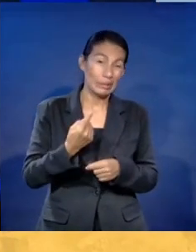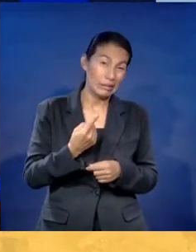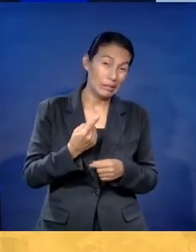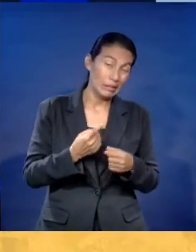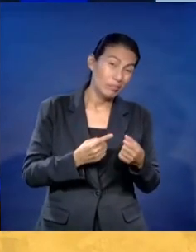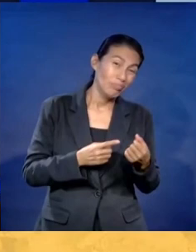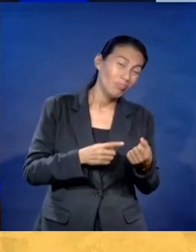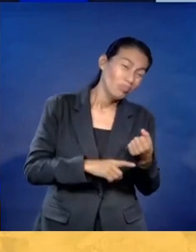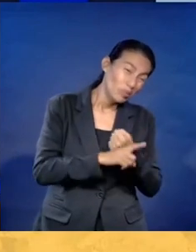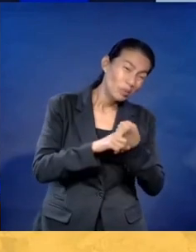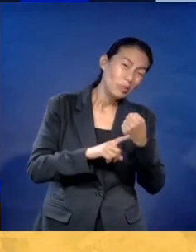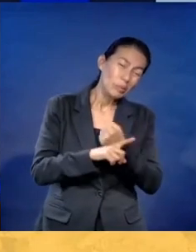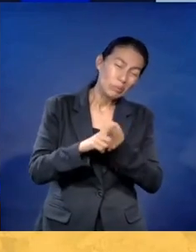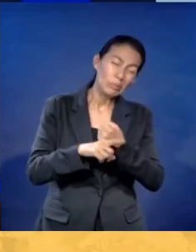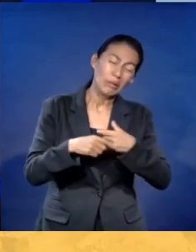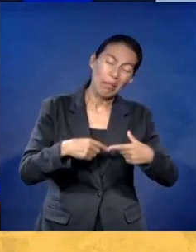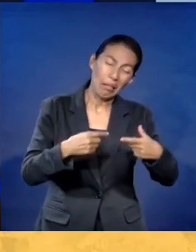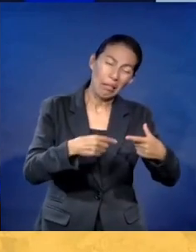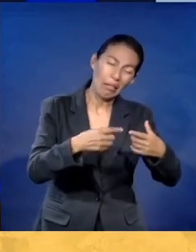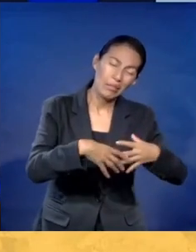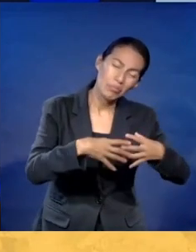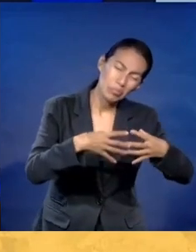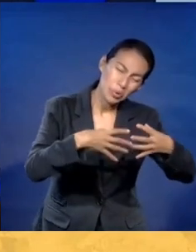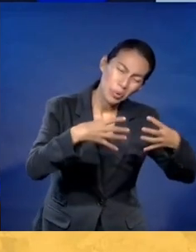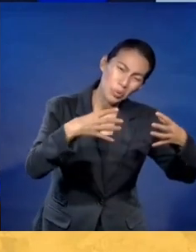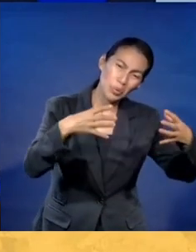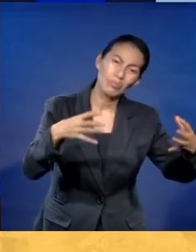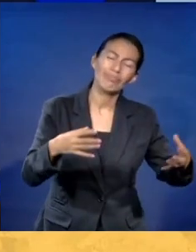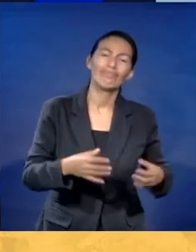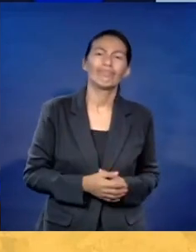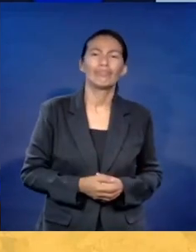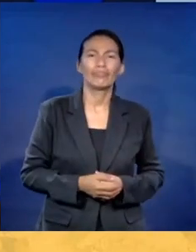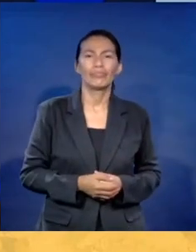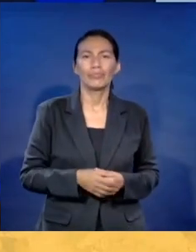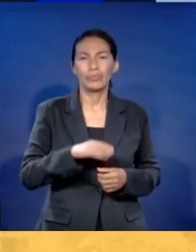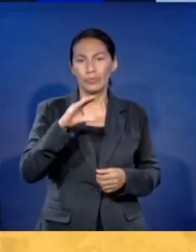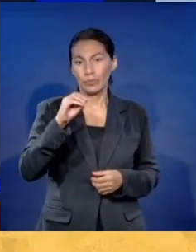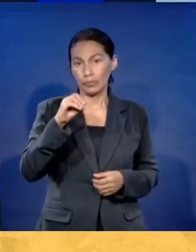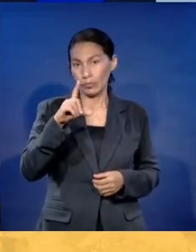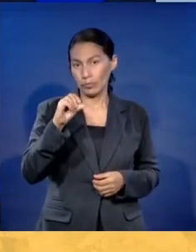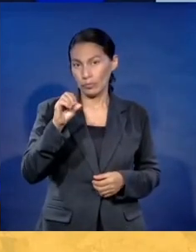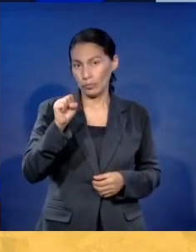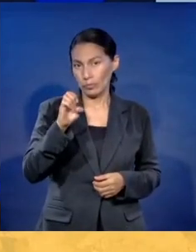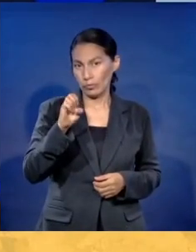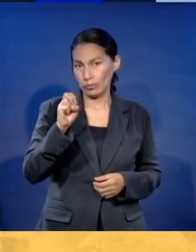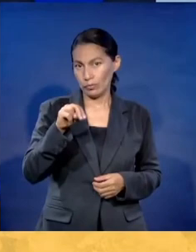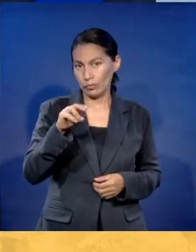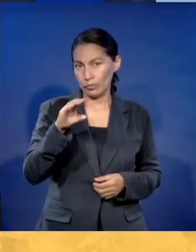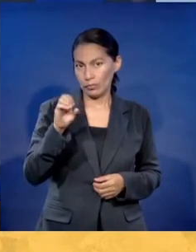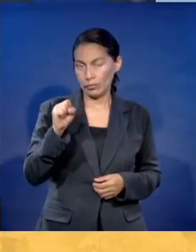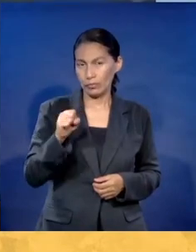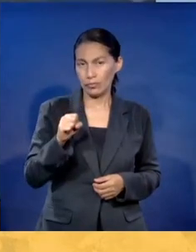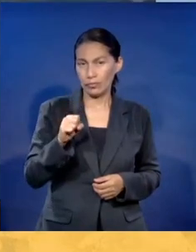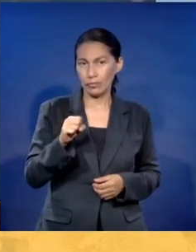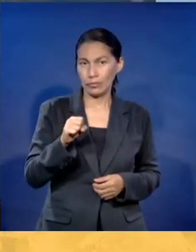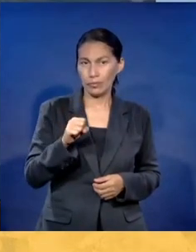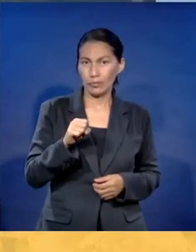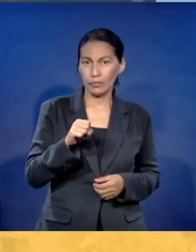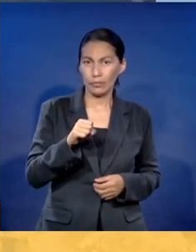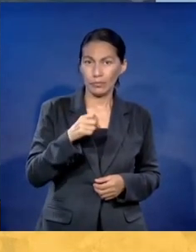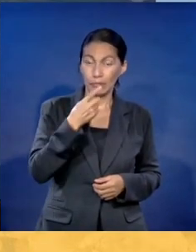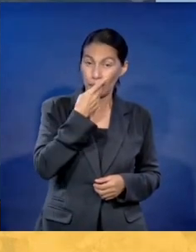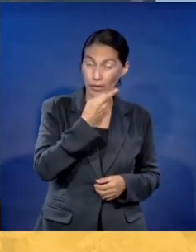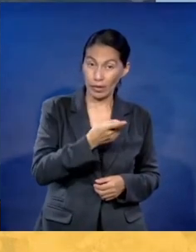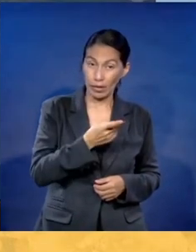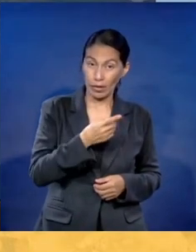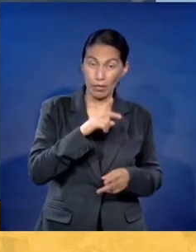relaciones colosenses capítulo cuatro versículo seis que vuestra conversación sea siempre con gracia